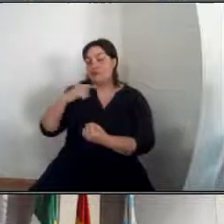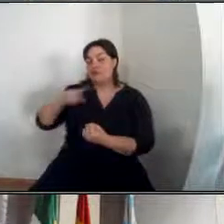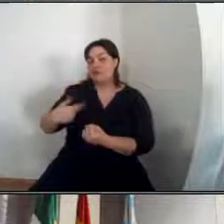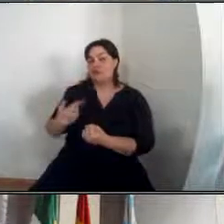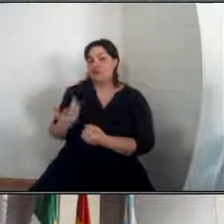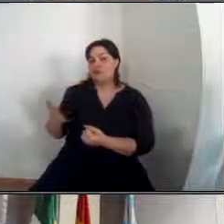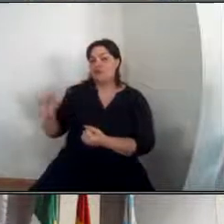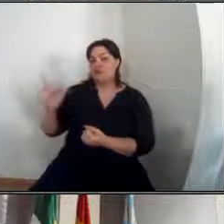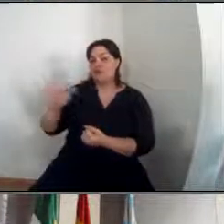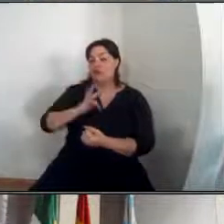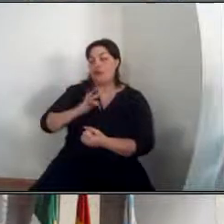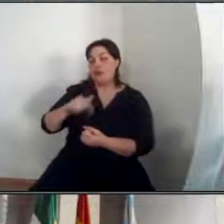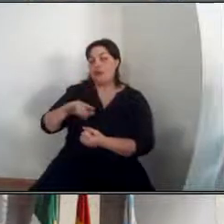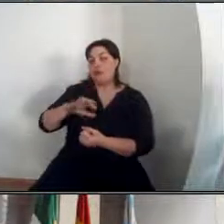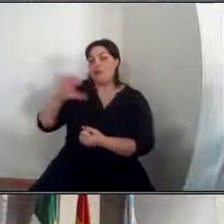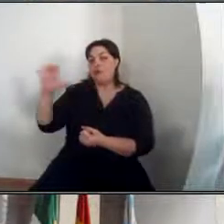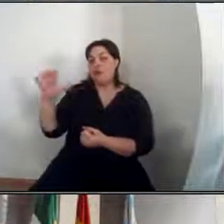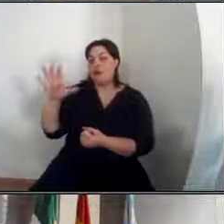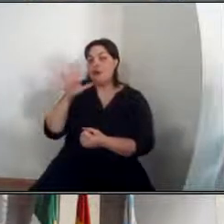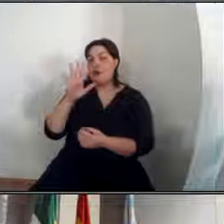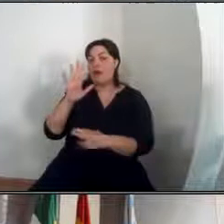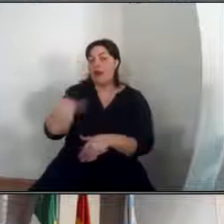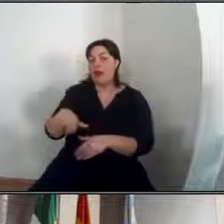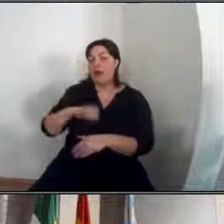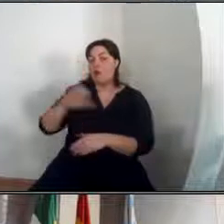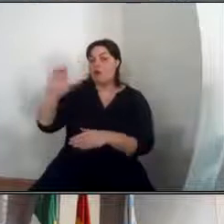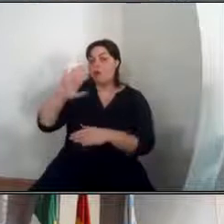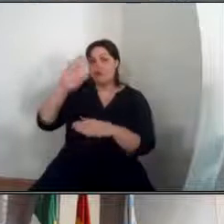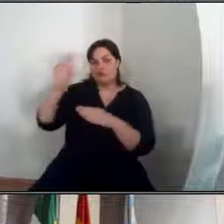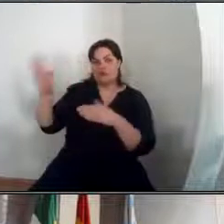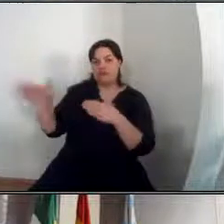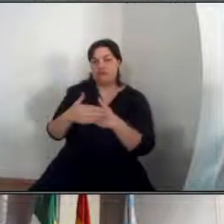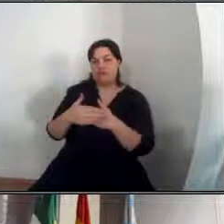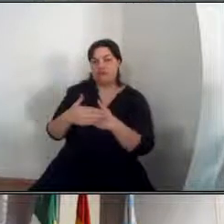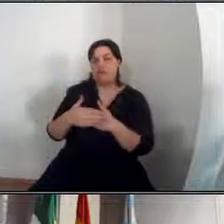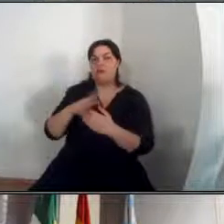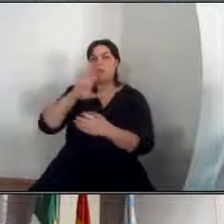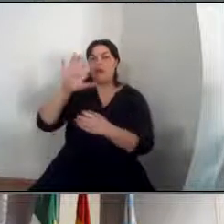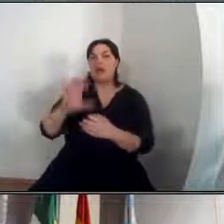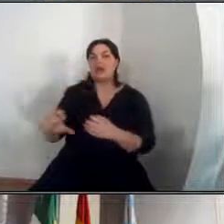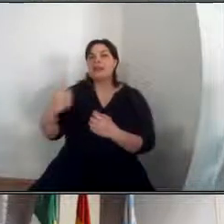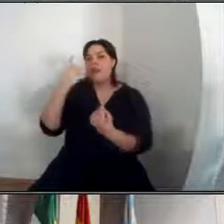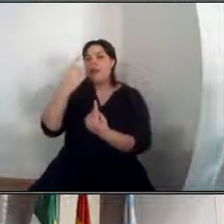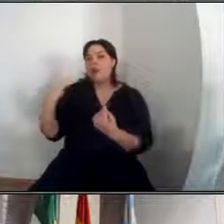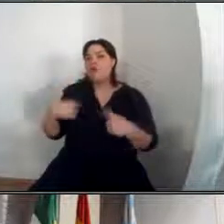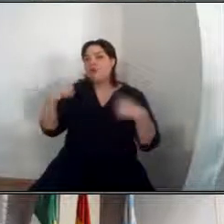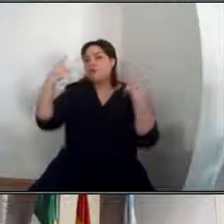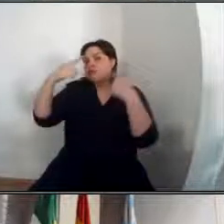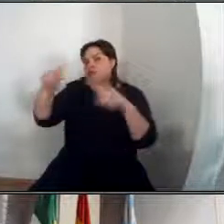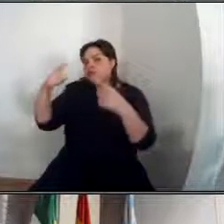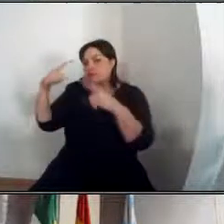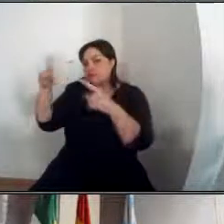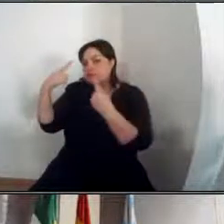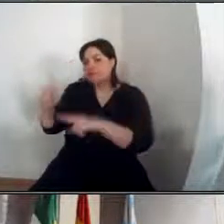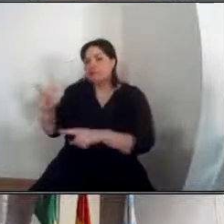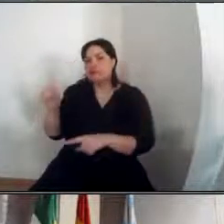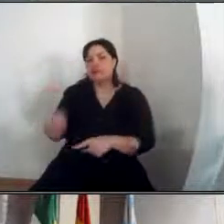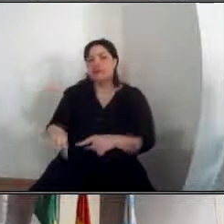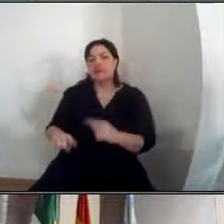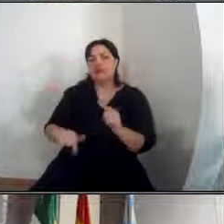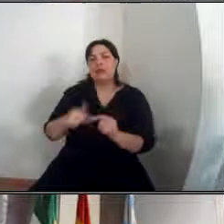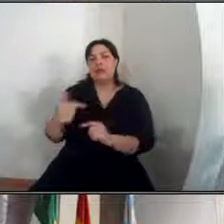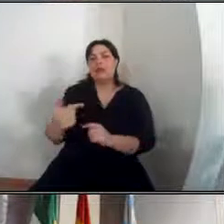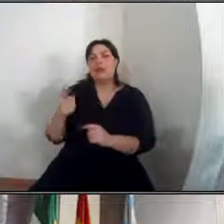en Europa, donde Europa se cerró a banda, cada país tuvo que buscarse la vida, y los países que tenían